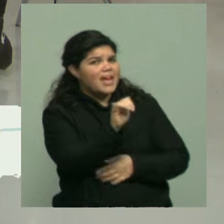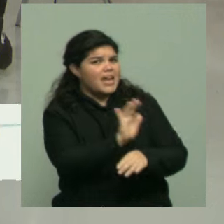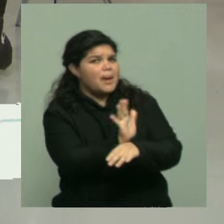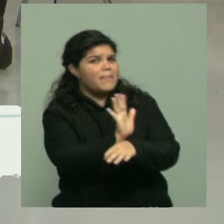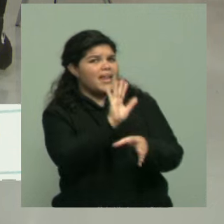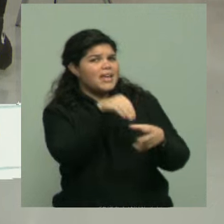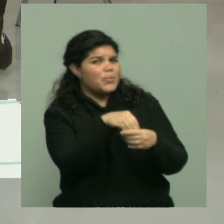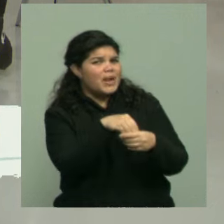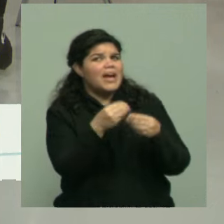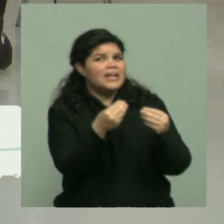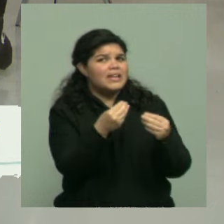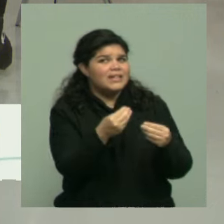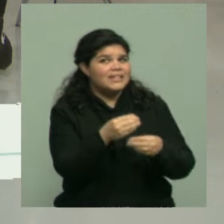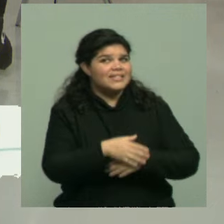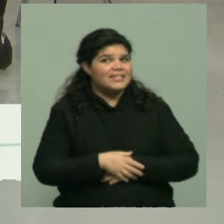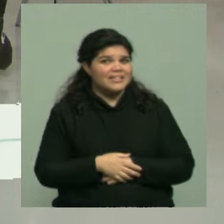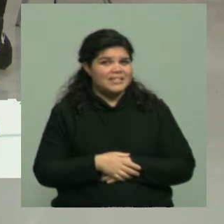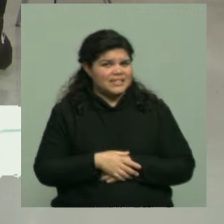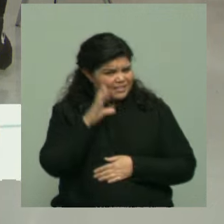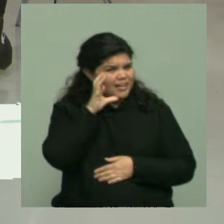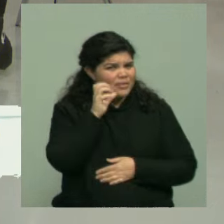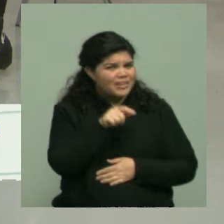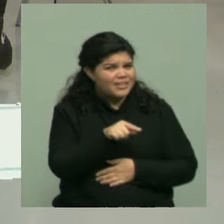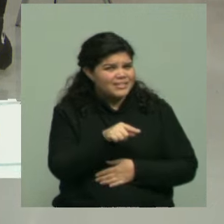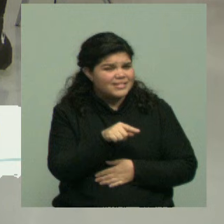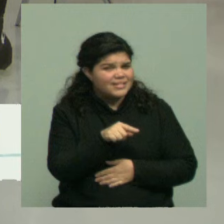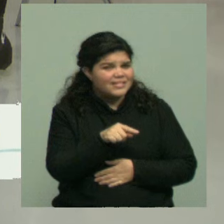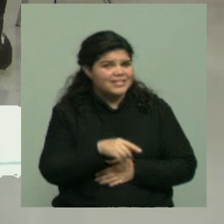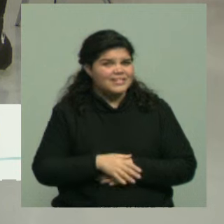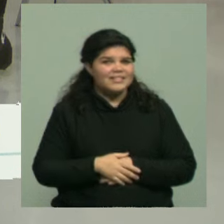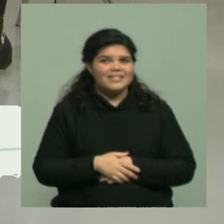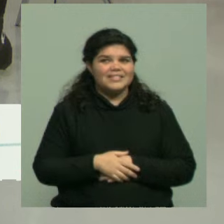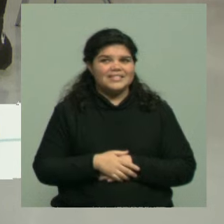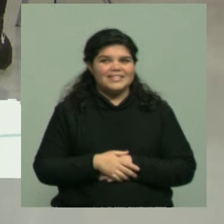película? ¿Qué hiciste en la peli? ¿Te acordás?